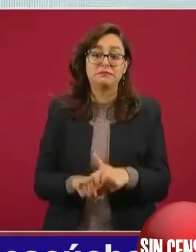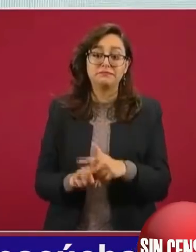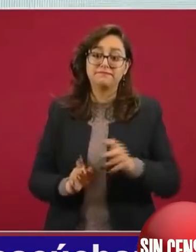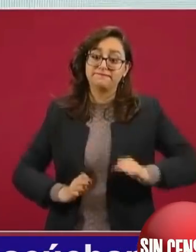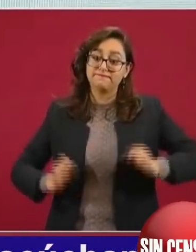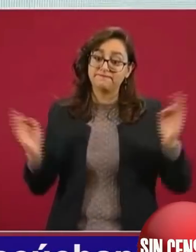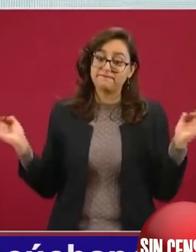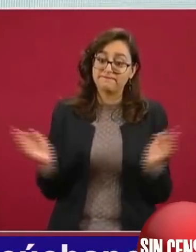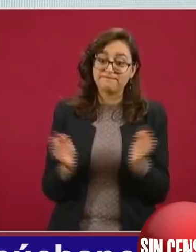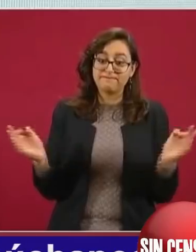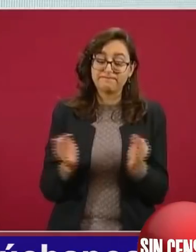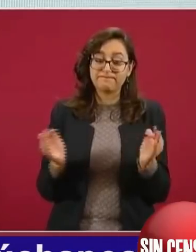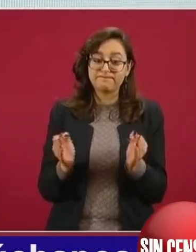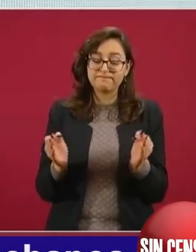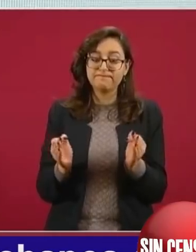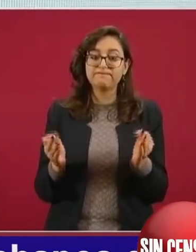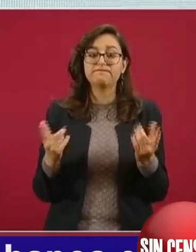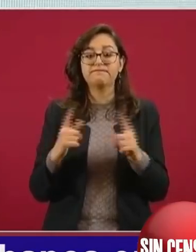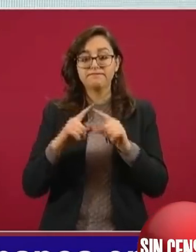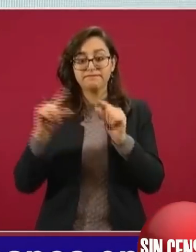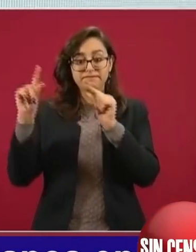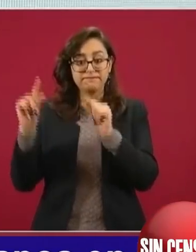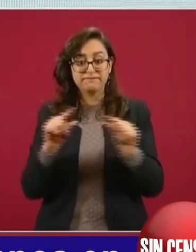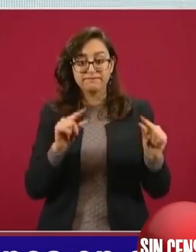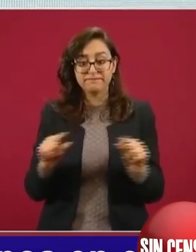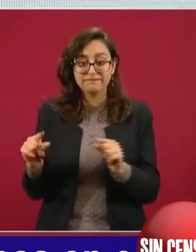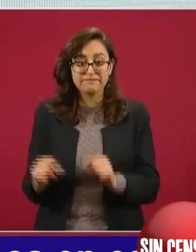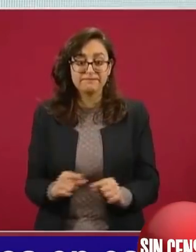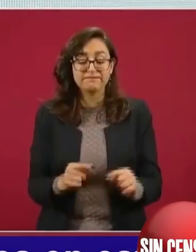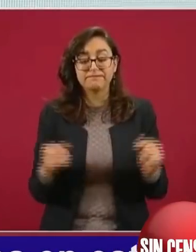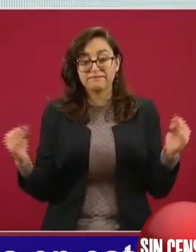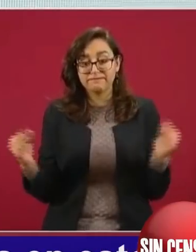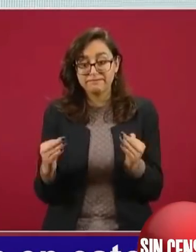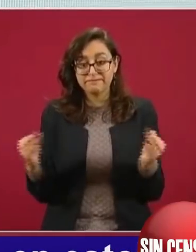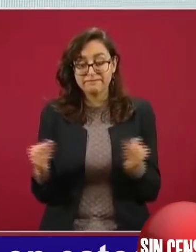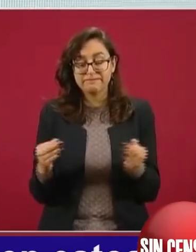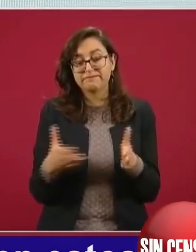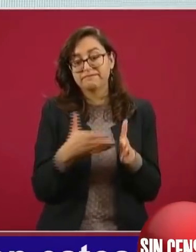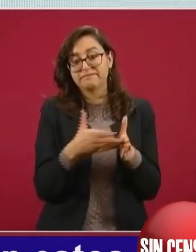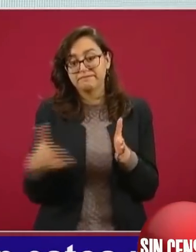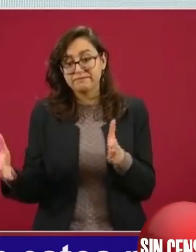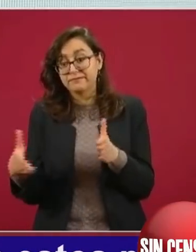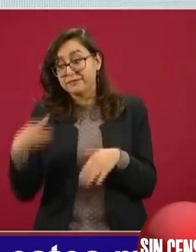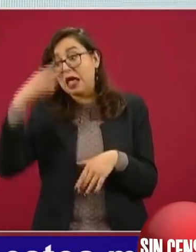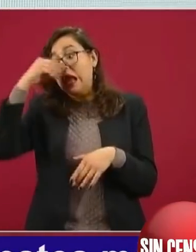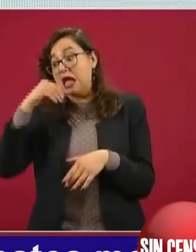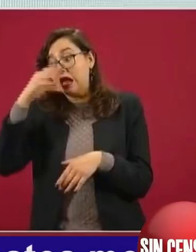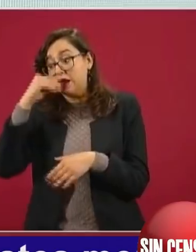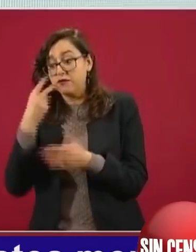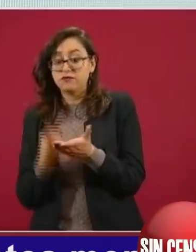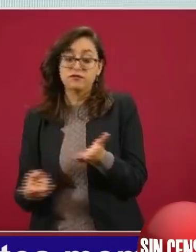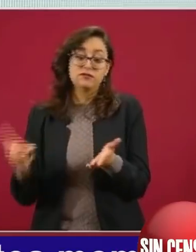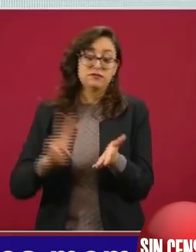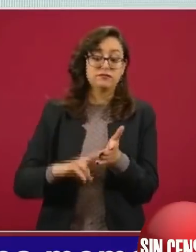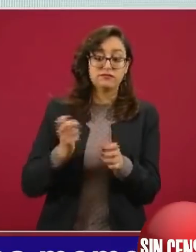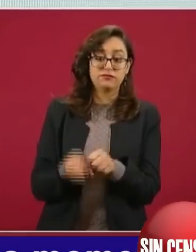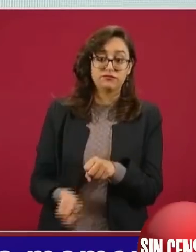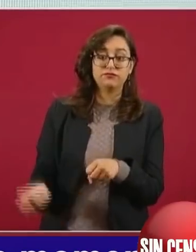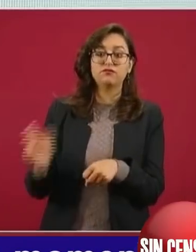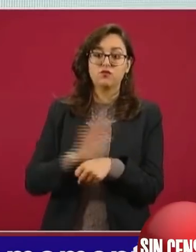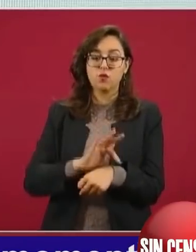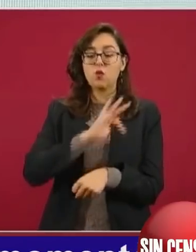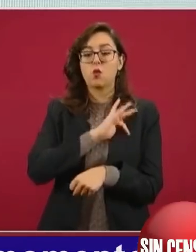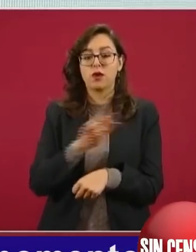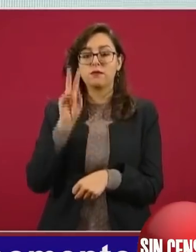la temporada otoño-invierno, que es la temporada de influenza, tendríamos un posible repunte, que es lo que se ve en este cambio de